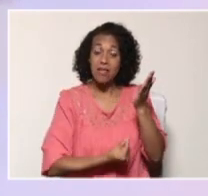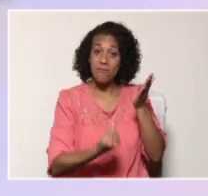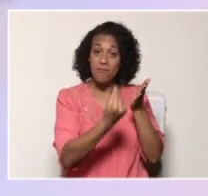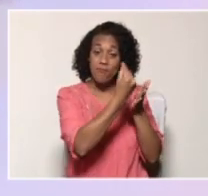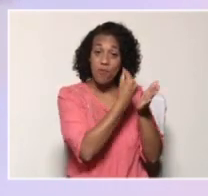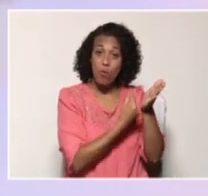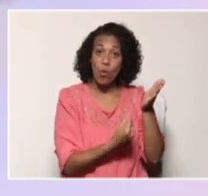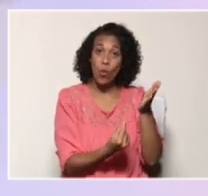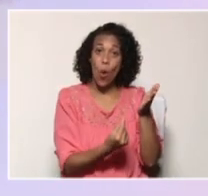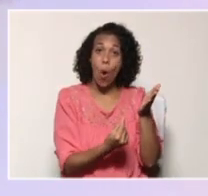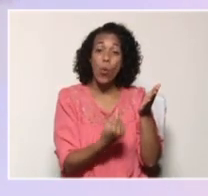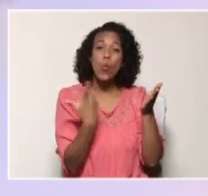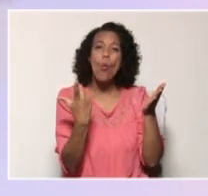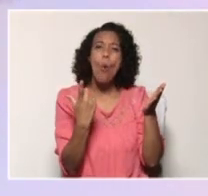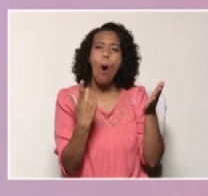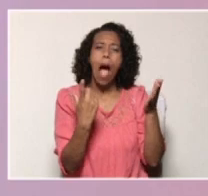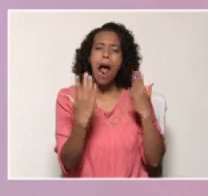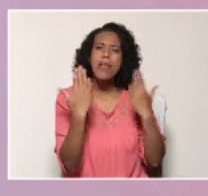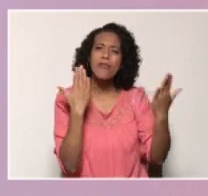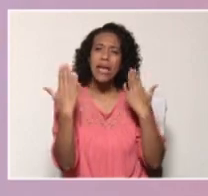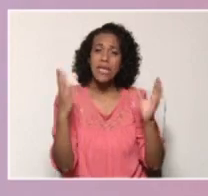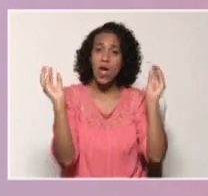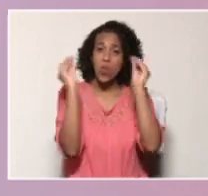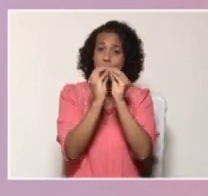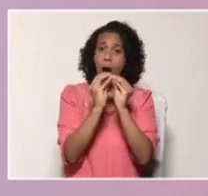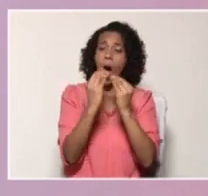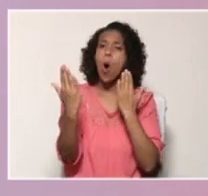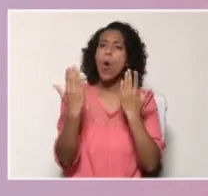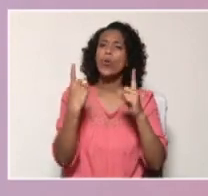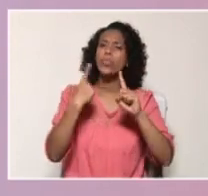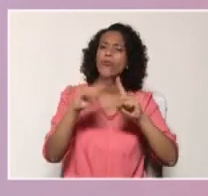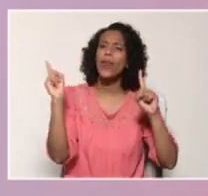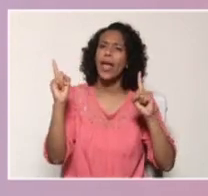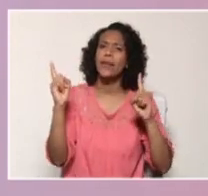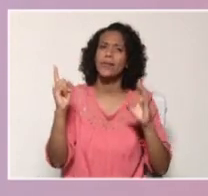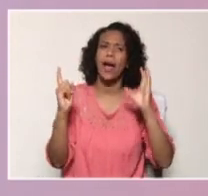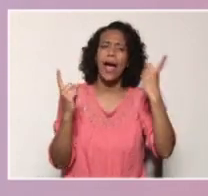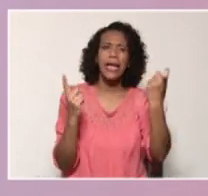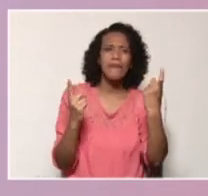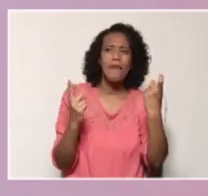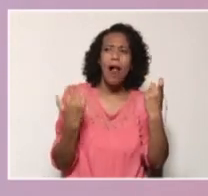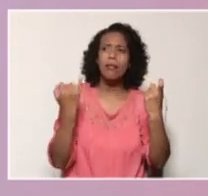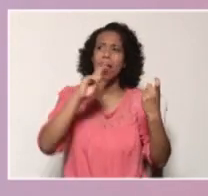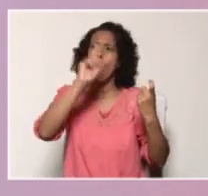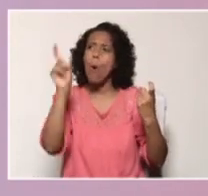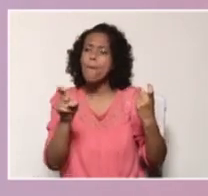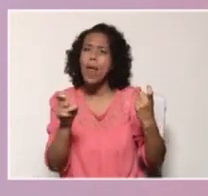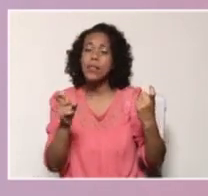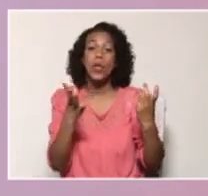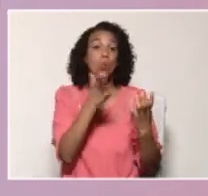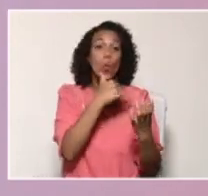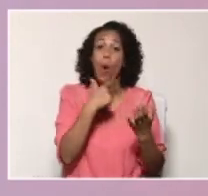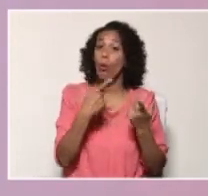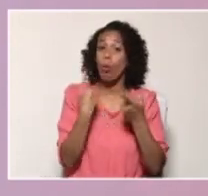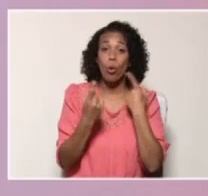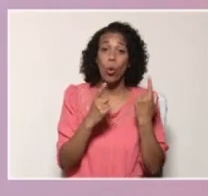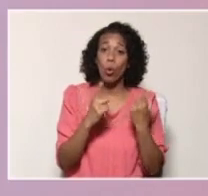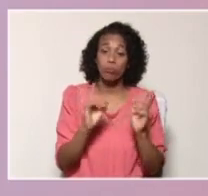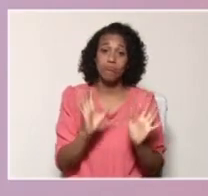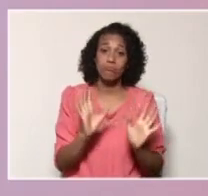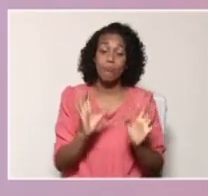vamos a mostrar entonces cuáles son las diferencias que hay en este dibujo. Este dibujo en un principio tiene que estar sin colorear.